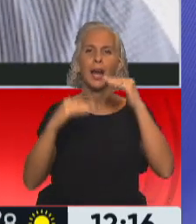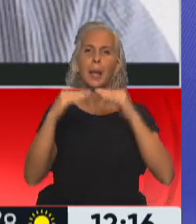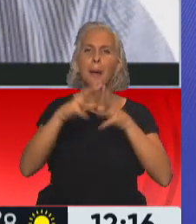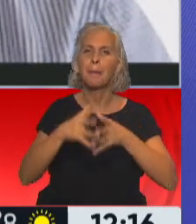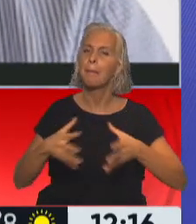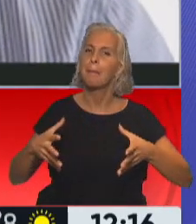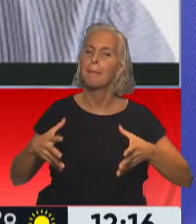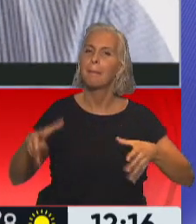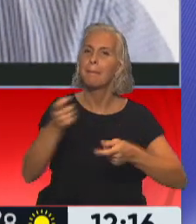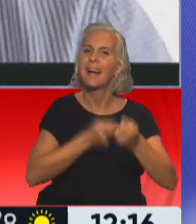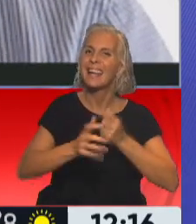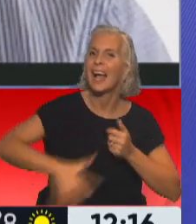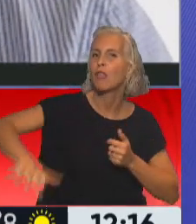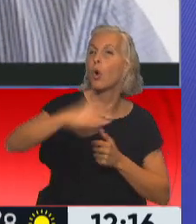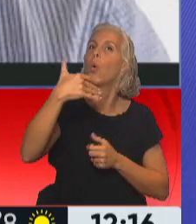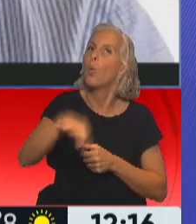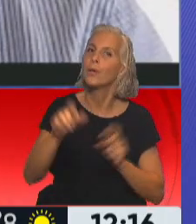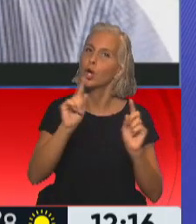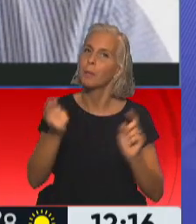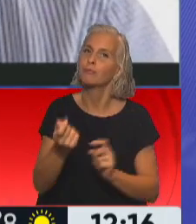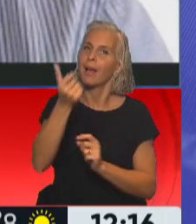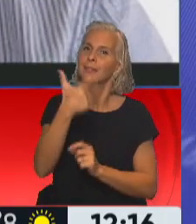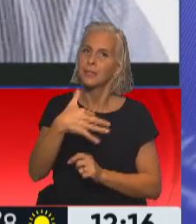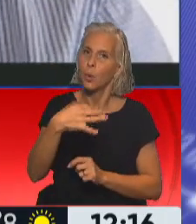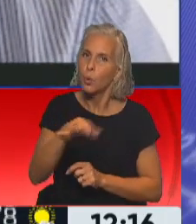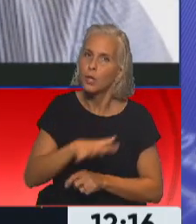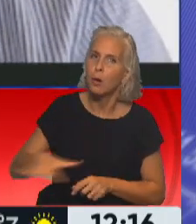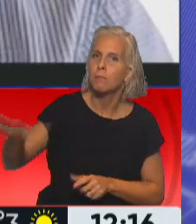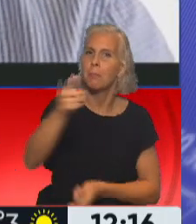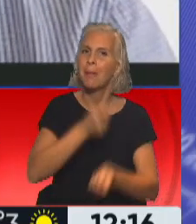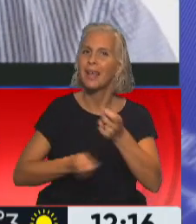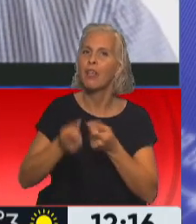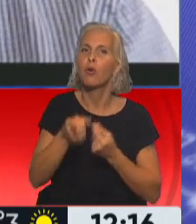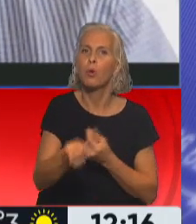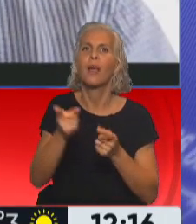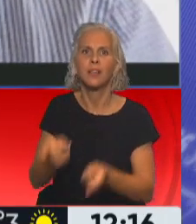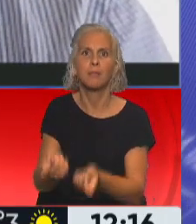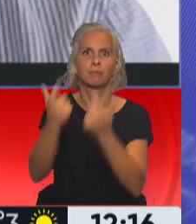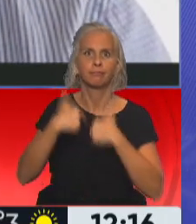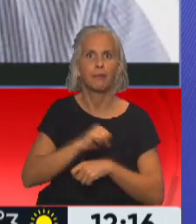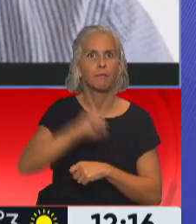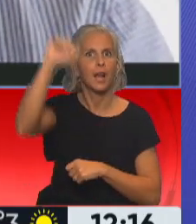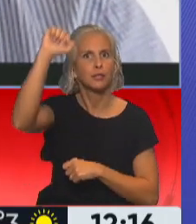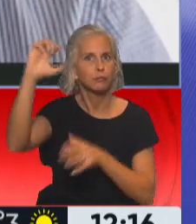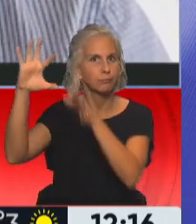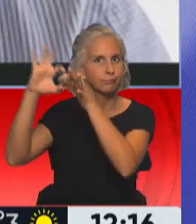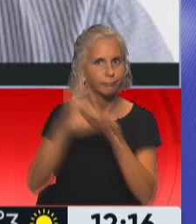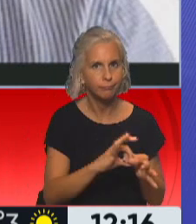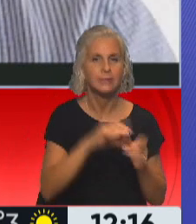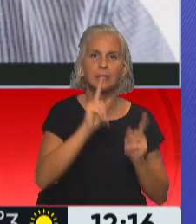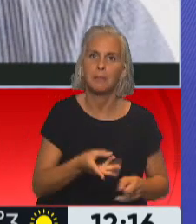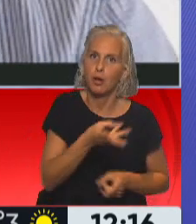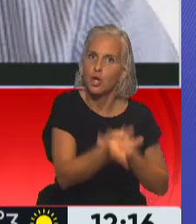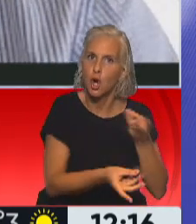ya virtualmente único, no digo que único realmente, pero casi único, porque lo que pasa allí tiene mucha implicancia en la inflación y por lo tanto en el poder adquisitivo